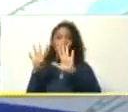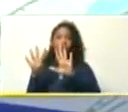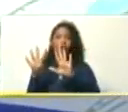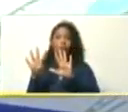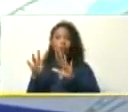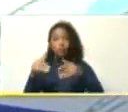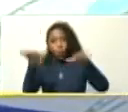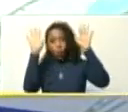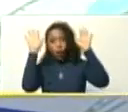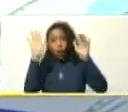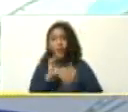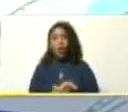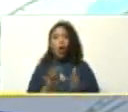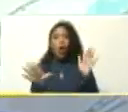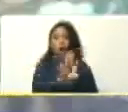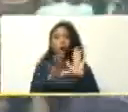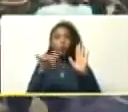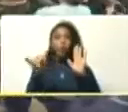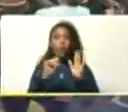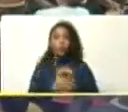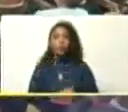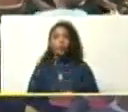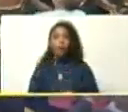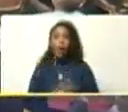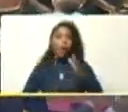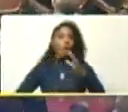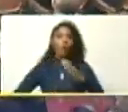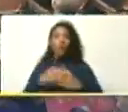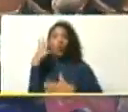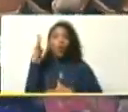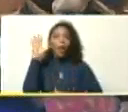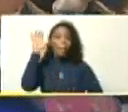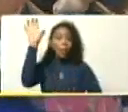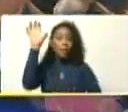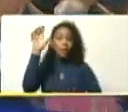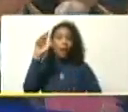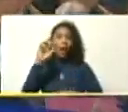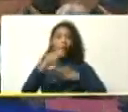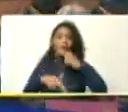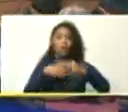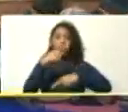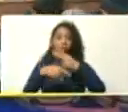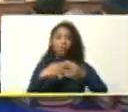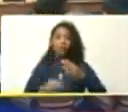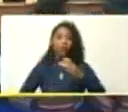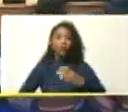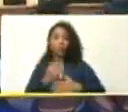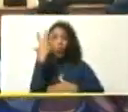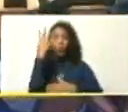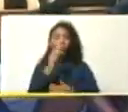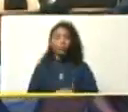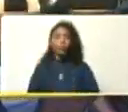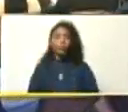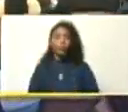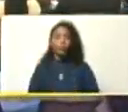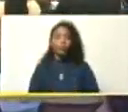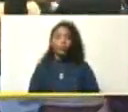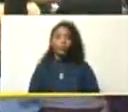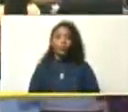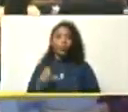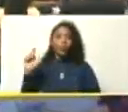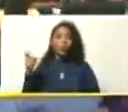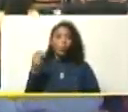pues. La constituyente que fundó la patria, refundó la revolución, Gustavo Pereira, querido,